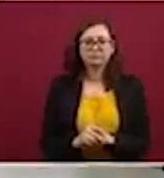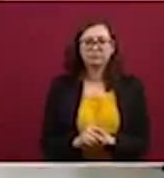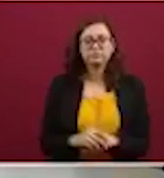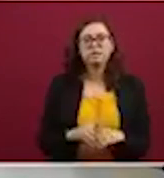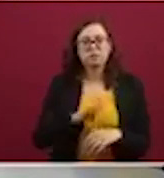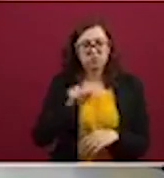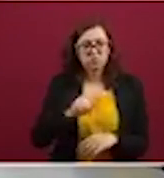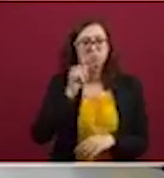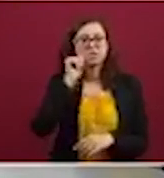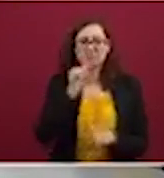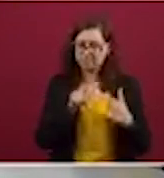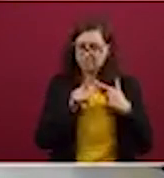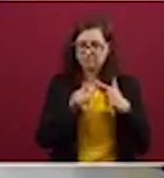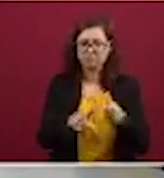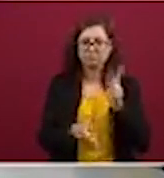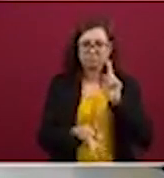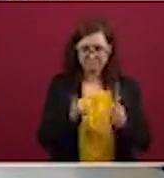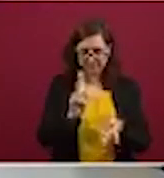mañana